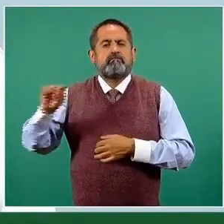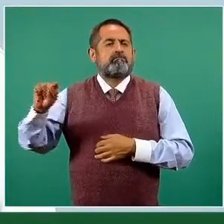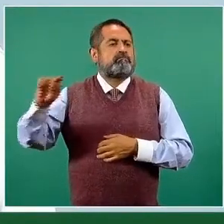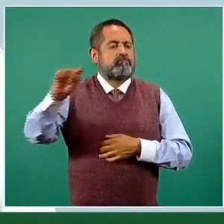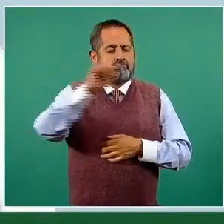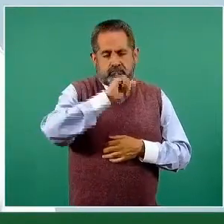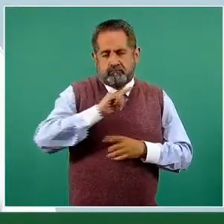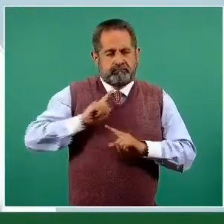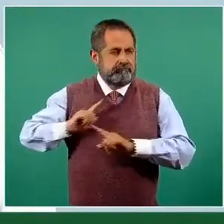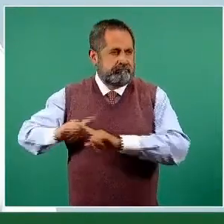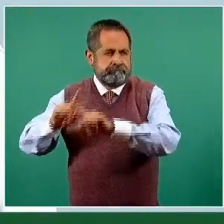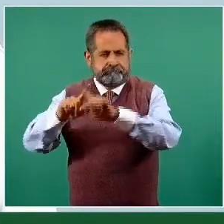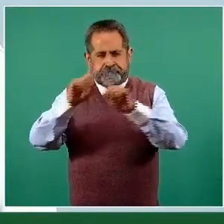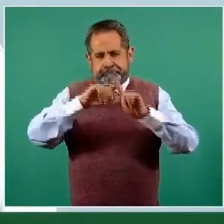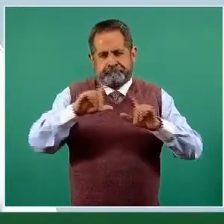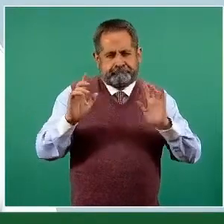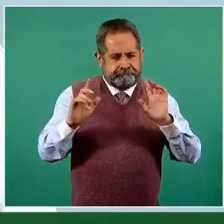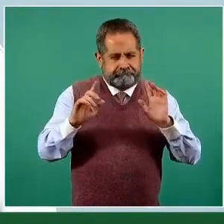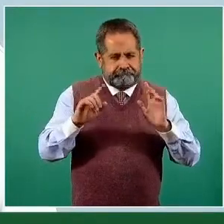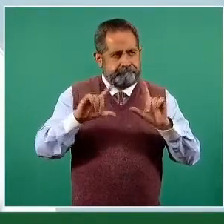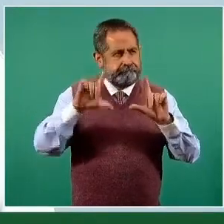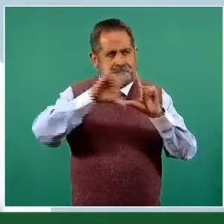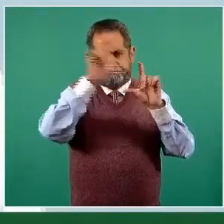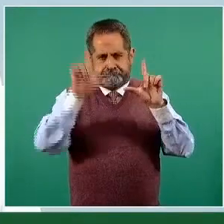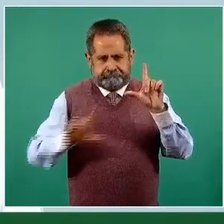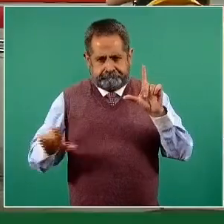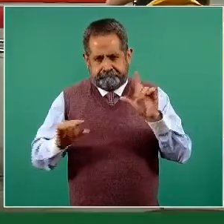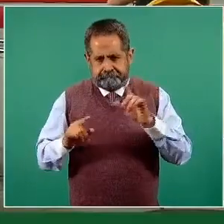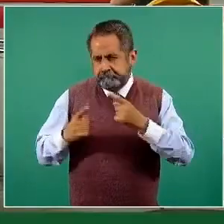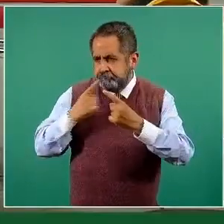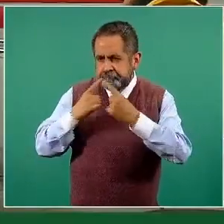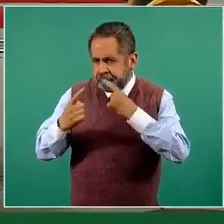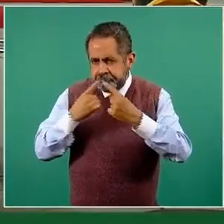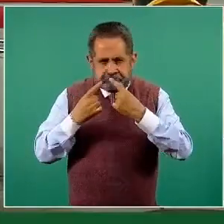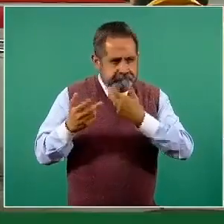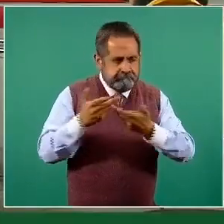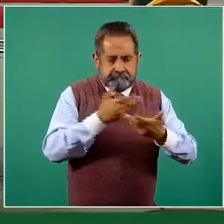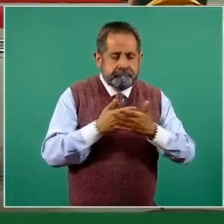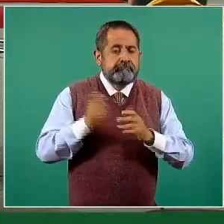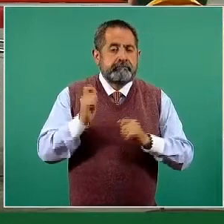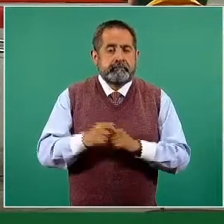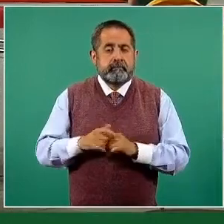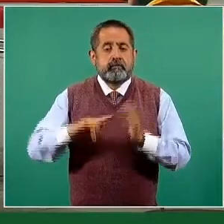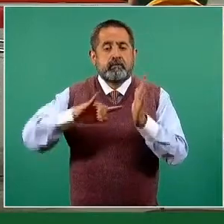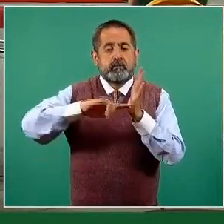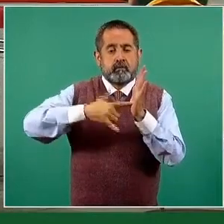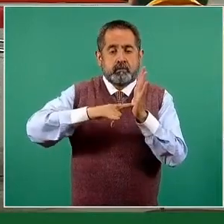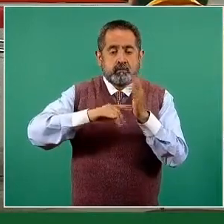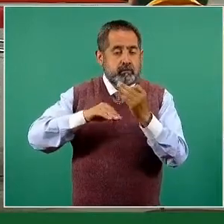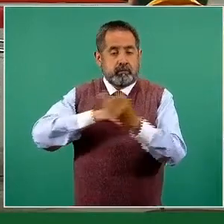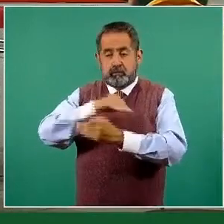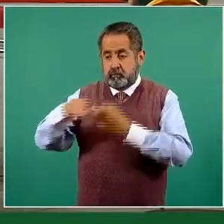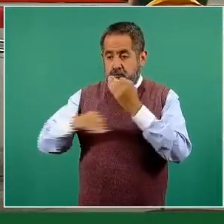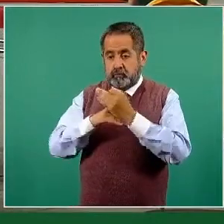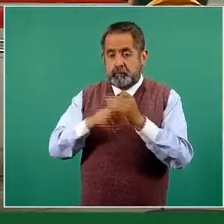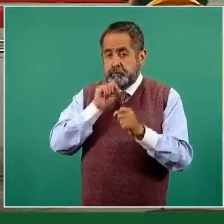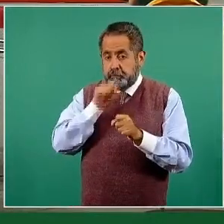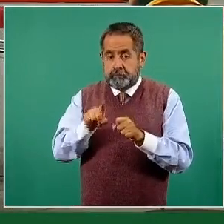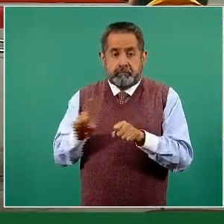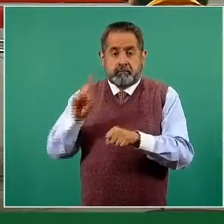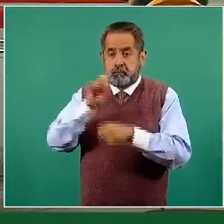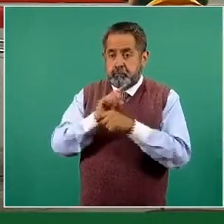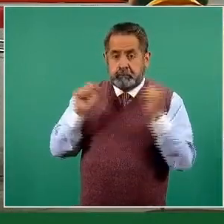educativas en todos los estados de nuestro país son horarios escalonados,